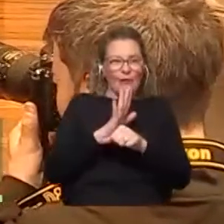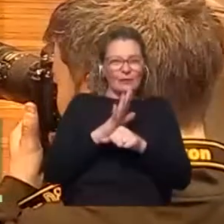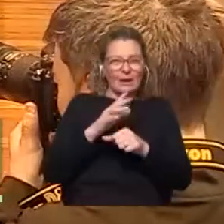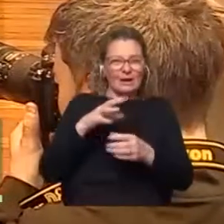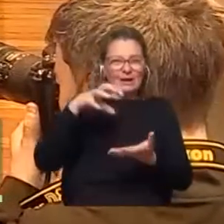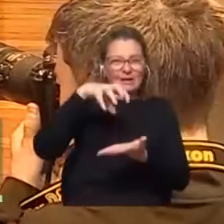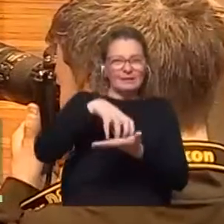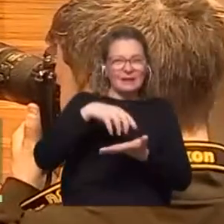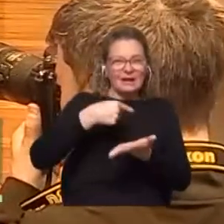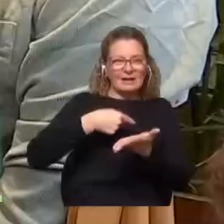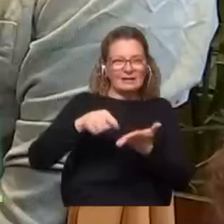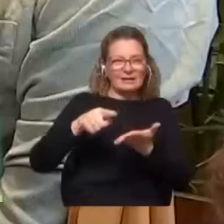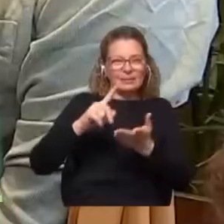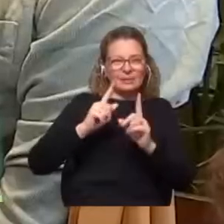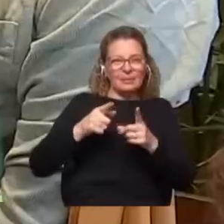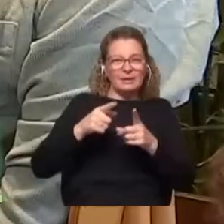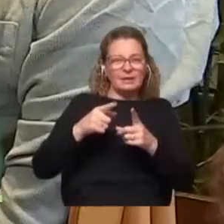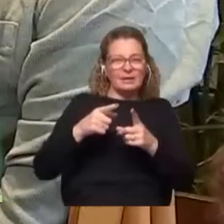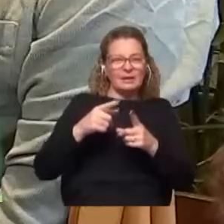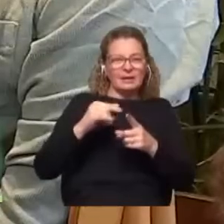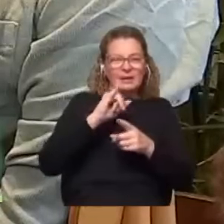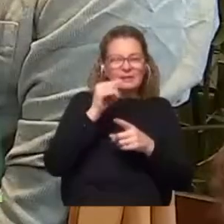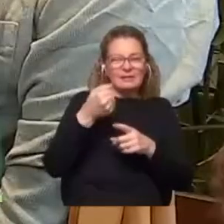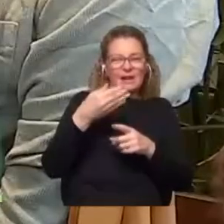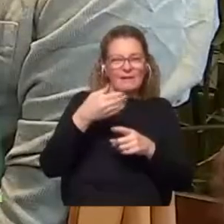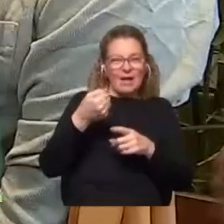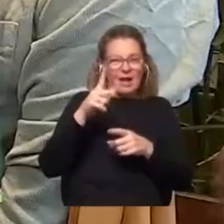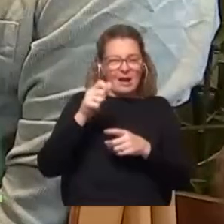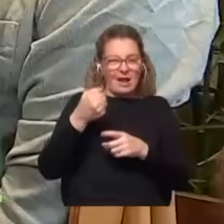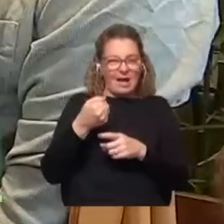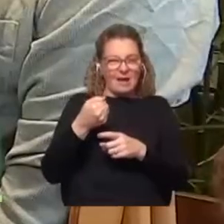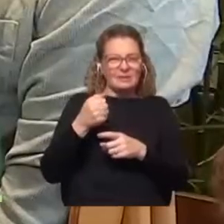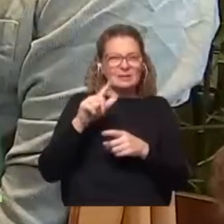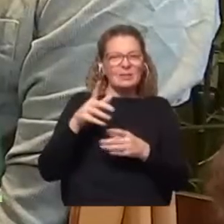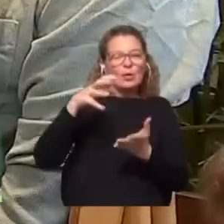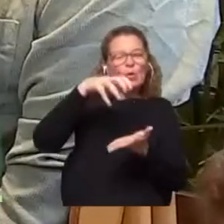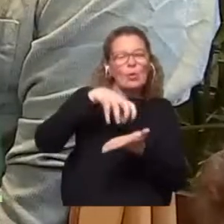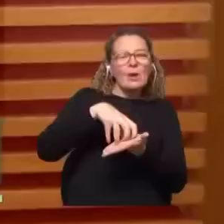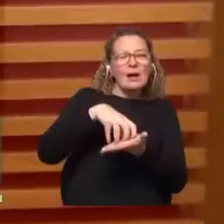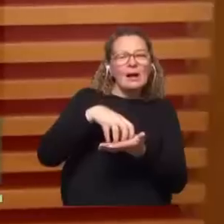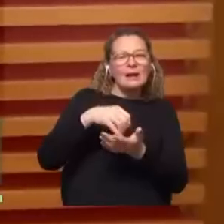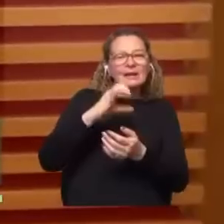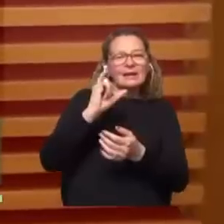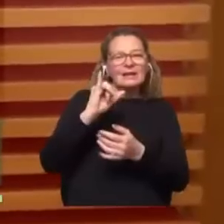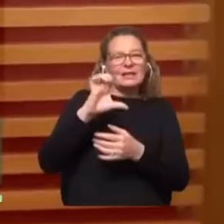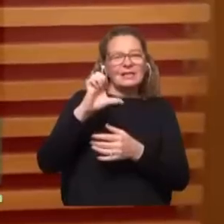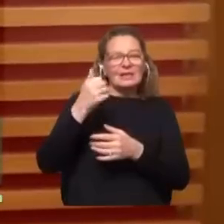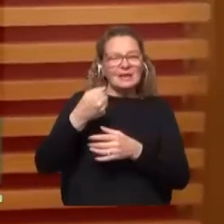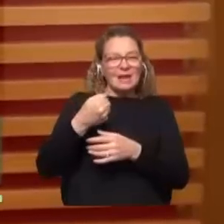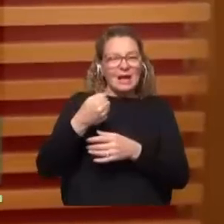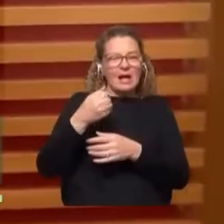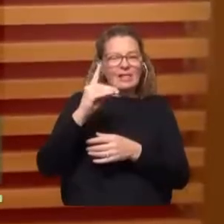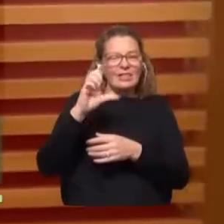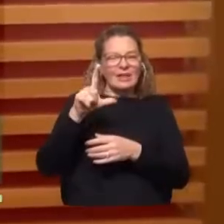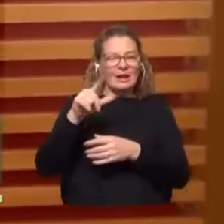estaremos haciendo obras en la sala Sabana munís también tendremos un espacio en la sala idea bailariño la del Mira también